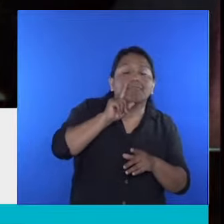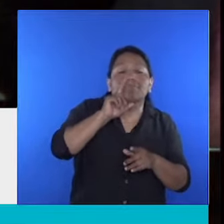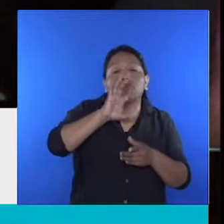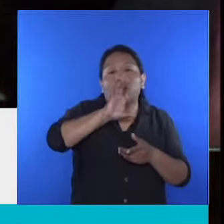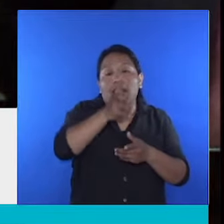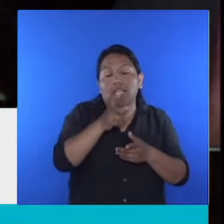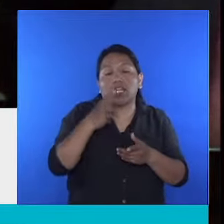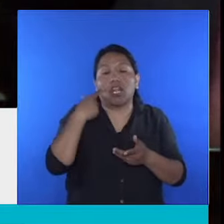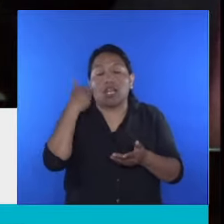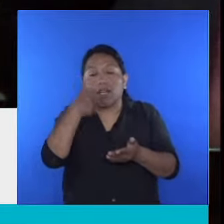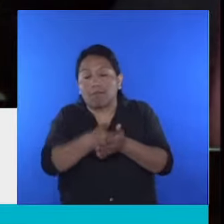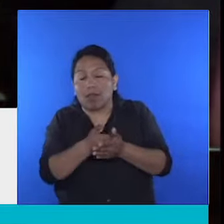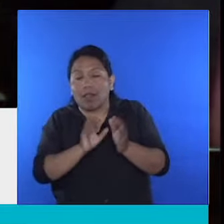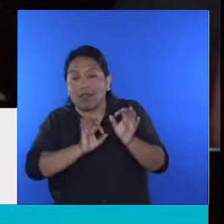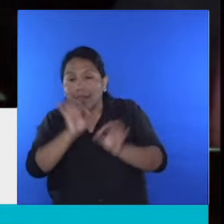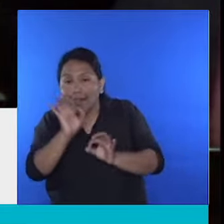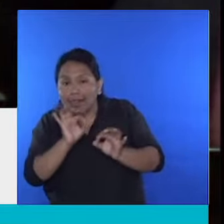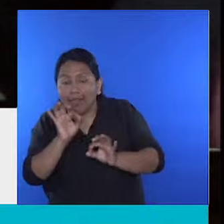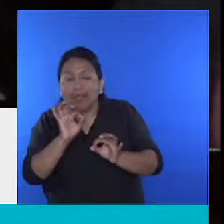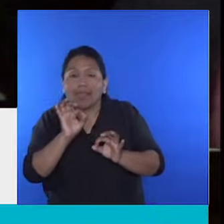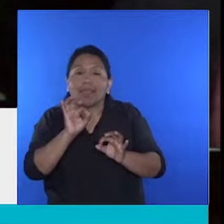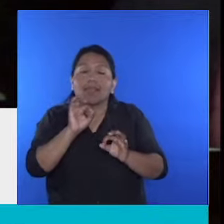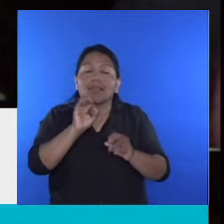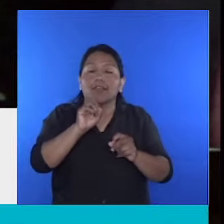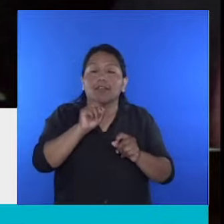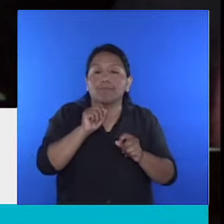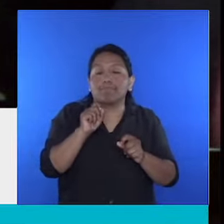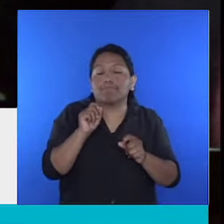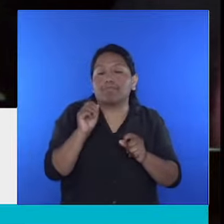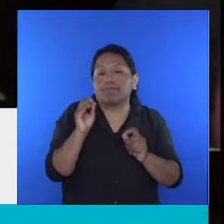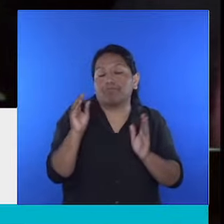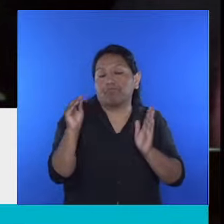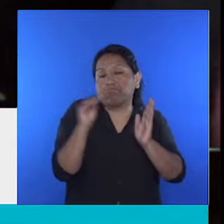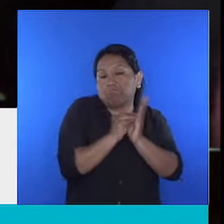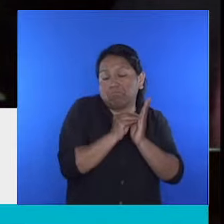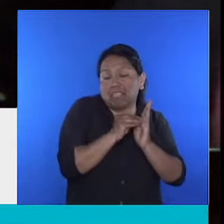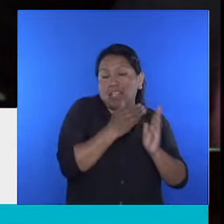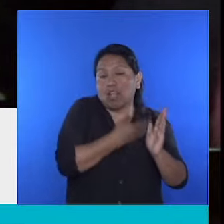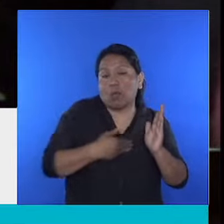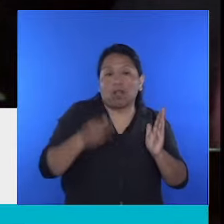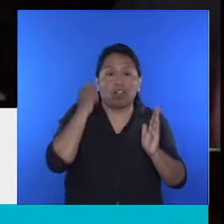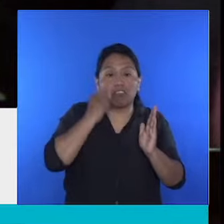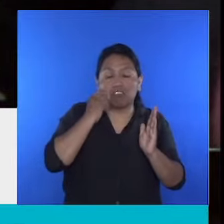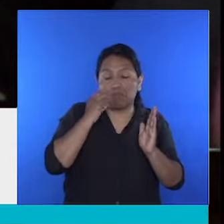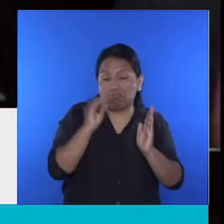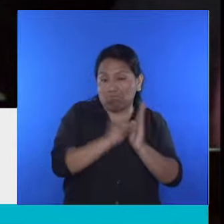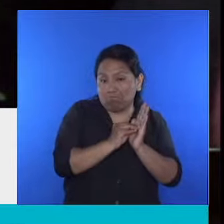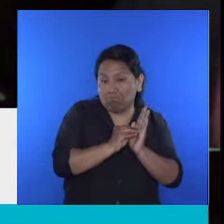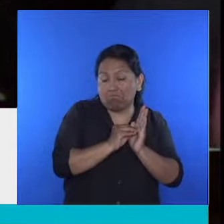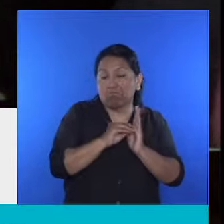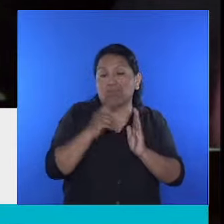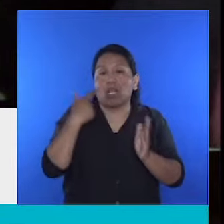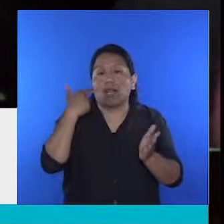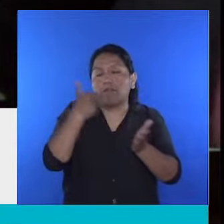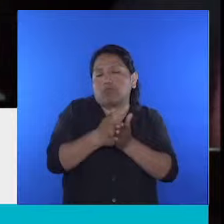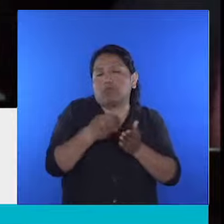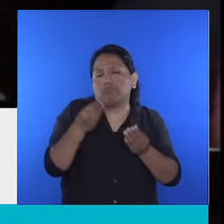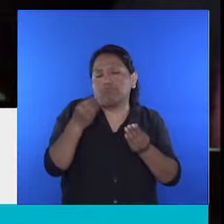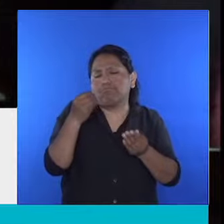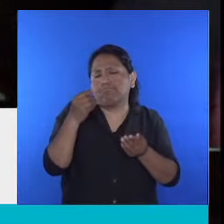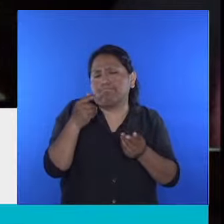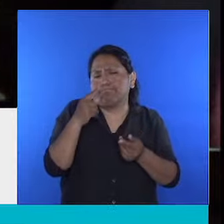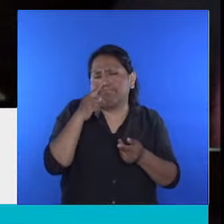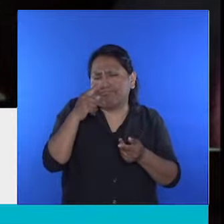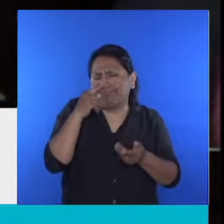provincial de inversiones estratégicas que que le puso el nombre el gobernador kisil la inversión multimillonaria No